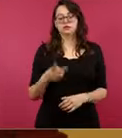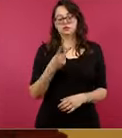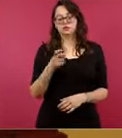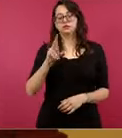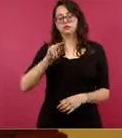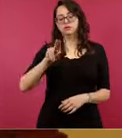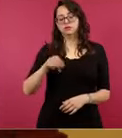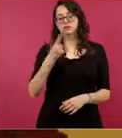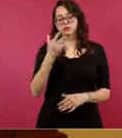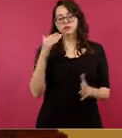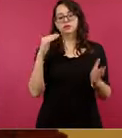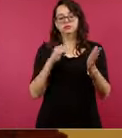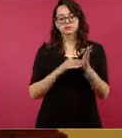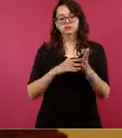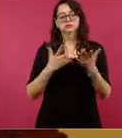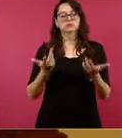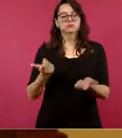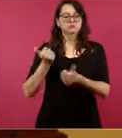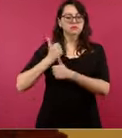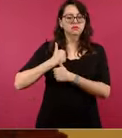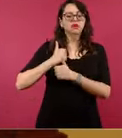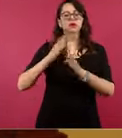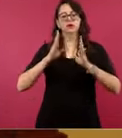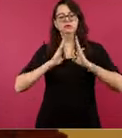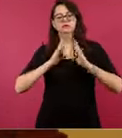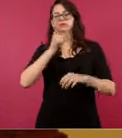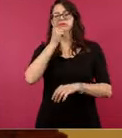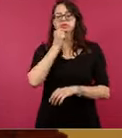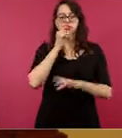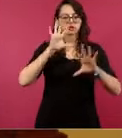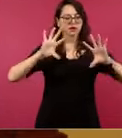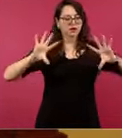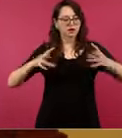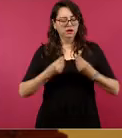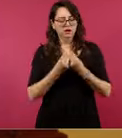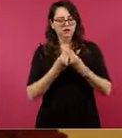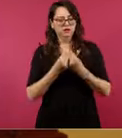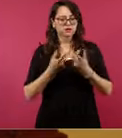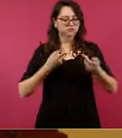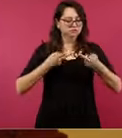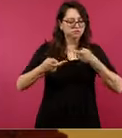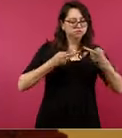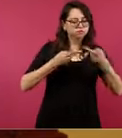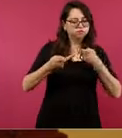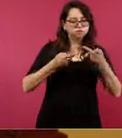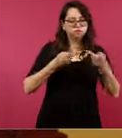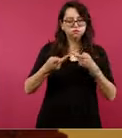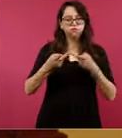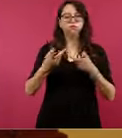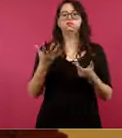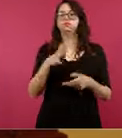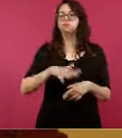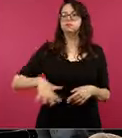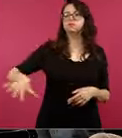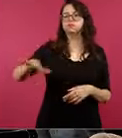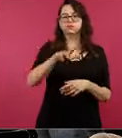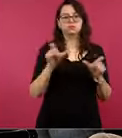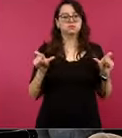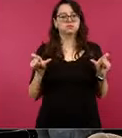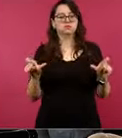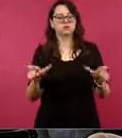281,645 elementos, y estas misiones van desde la Estrategia Nacional de Seguridad Pública, el fortalecimiento de aduanas